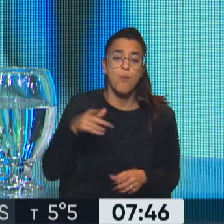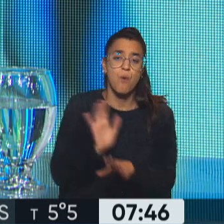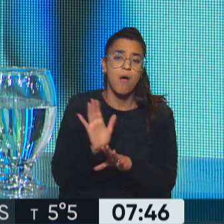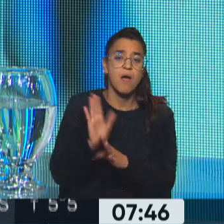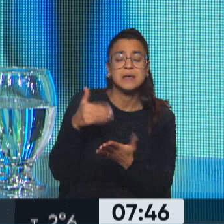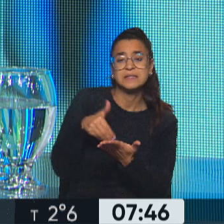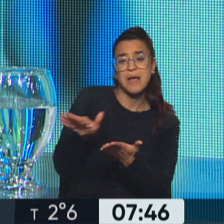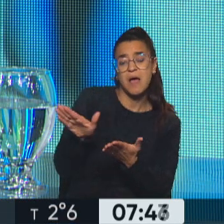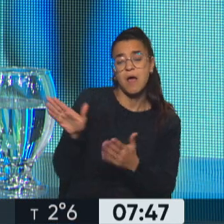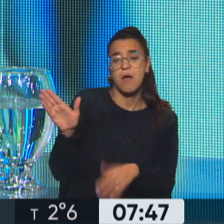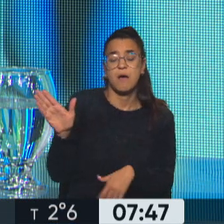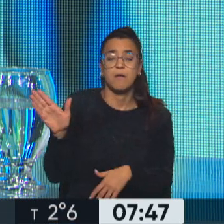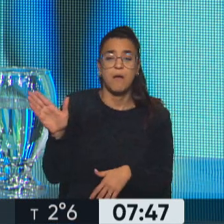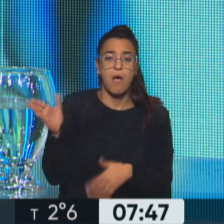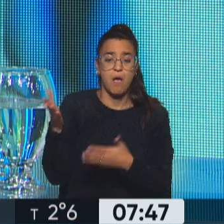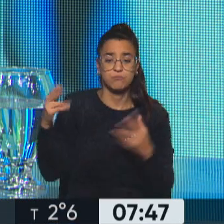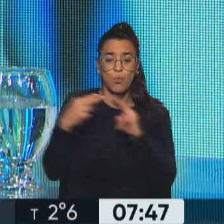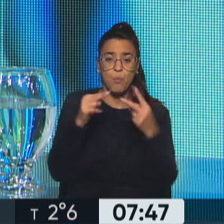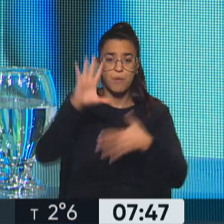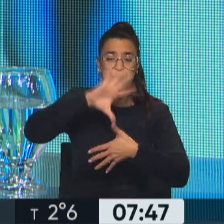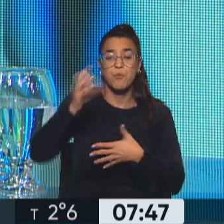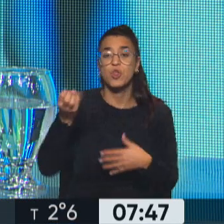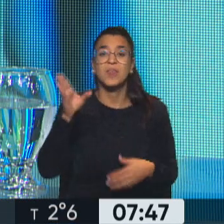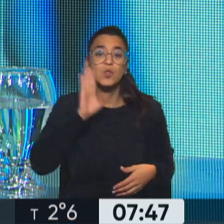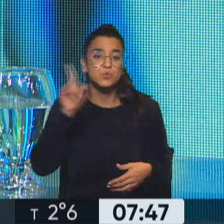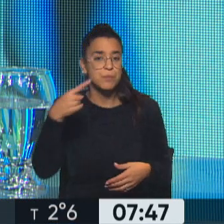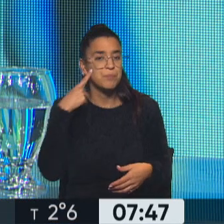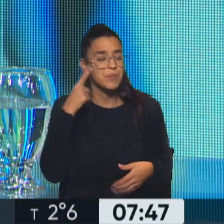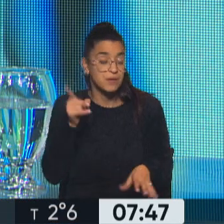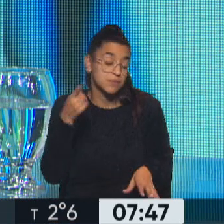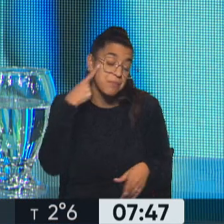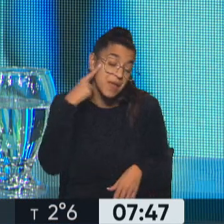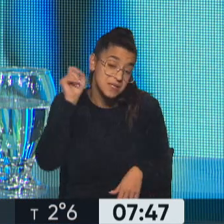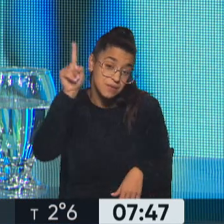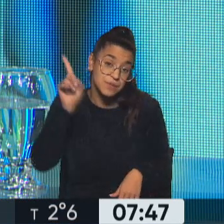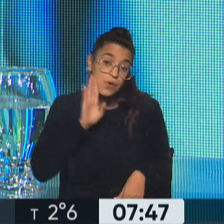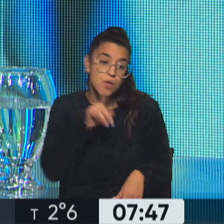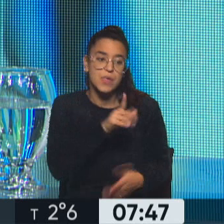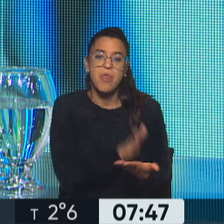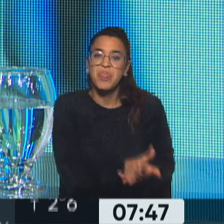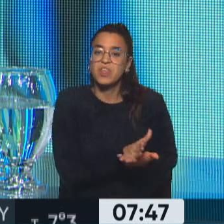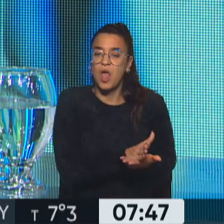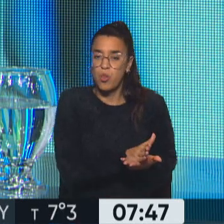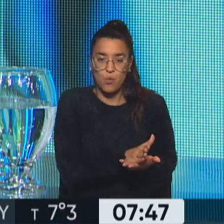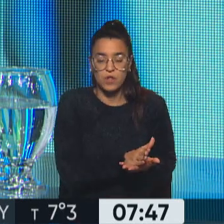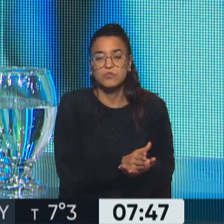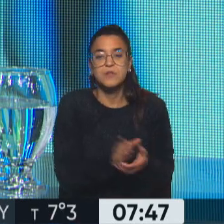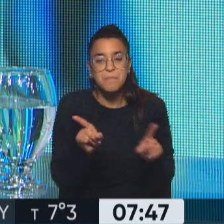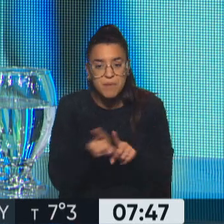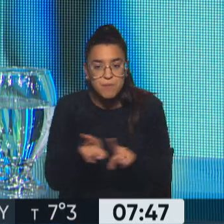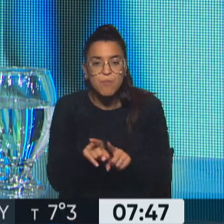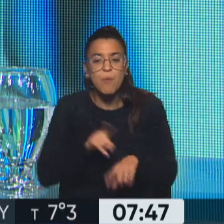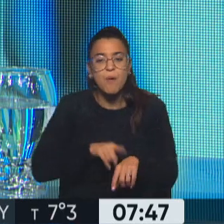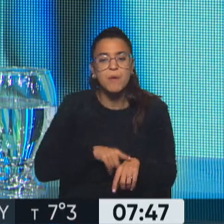de la Cumbre de las Américas por ser considerada por Estados Unidos, a criterio de Estados Unidos, como una dictadura, al mismo tiempo se